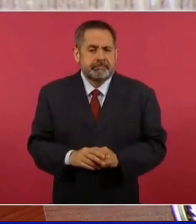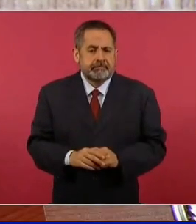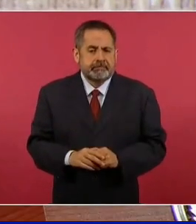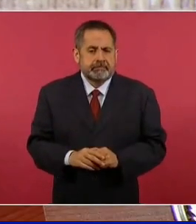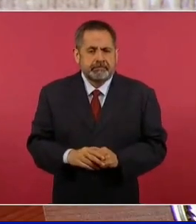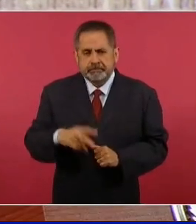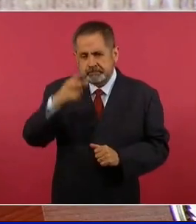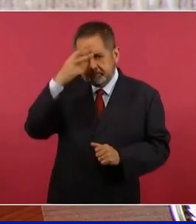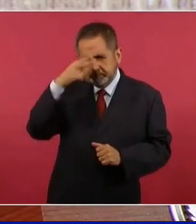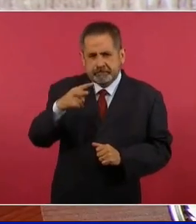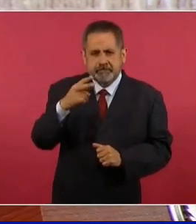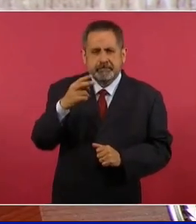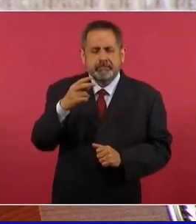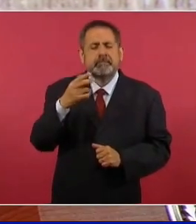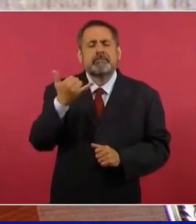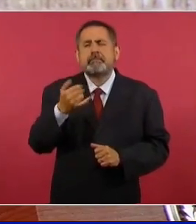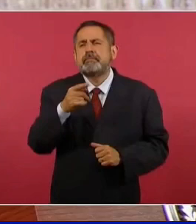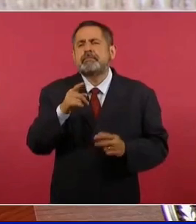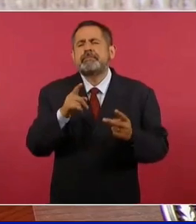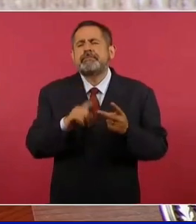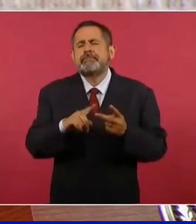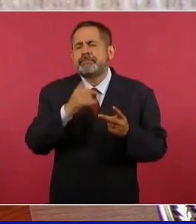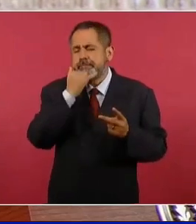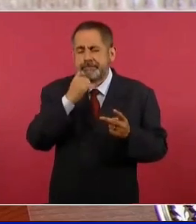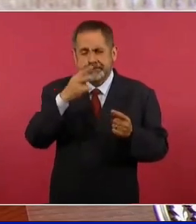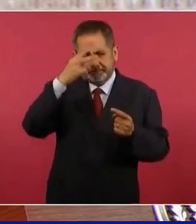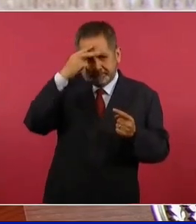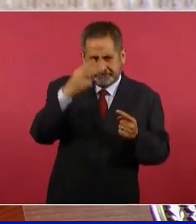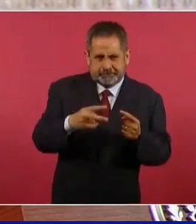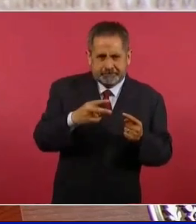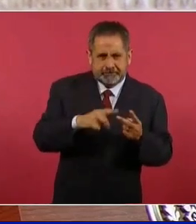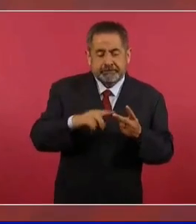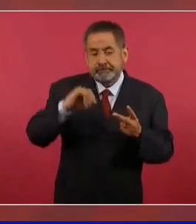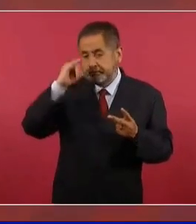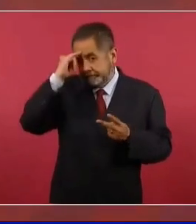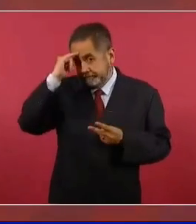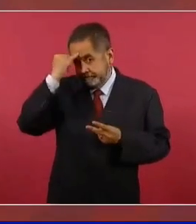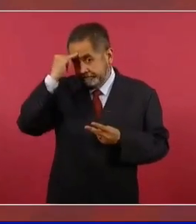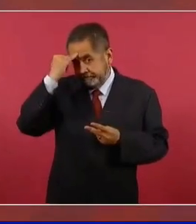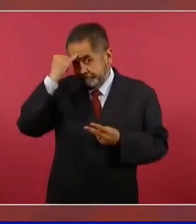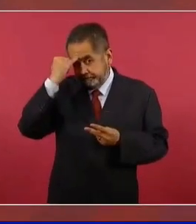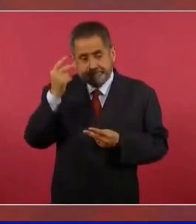México y China, perdón, México e India